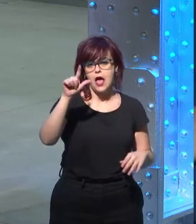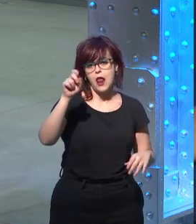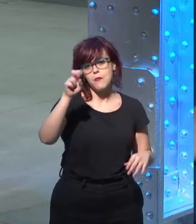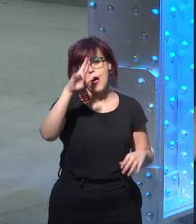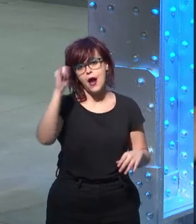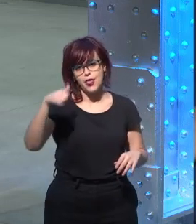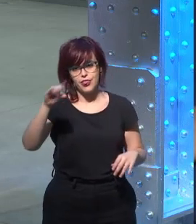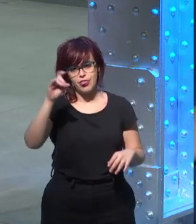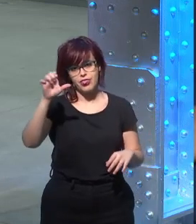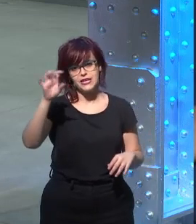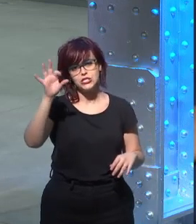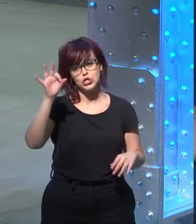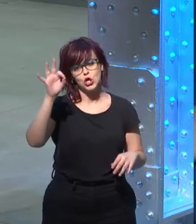Juan,